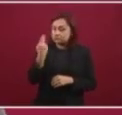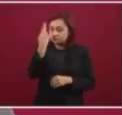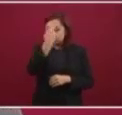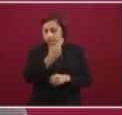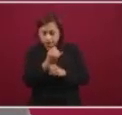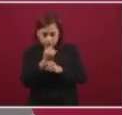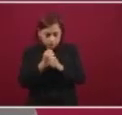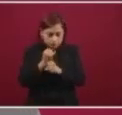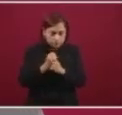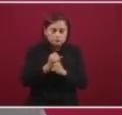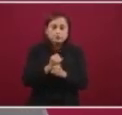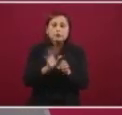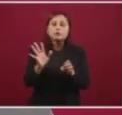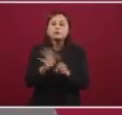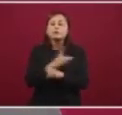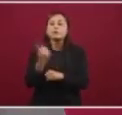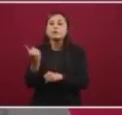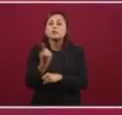significar